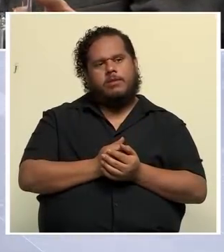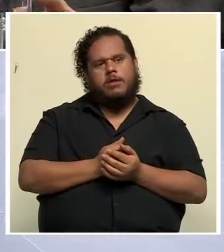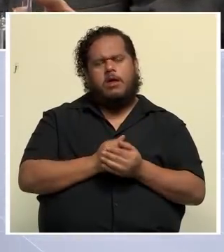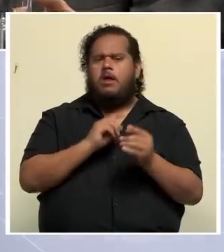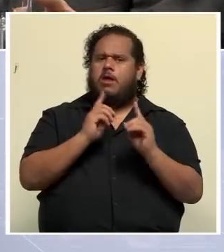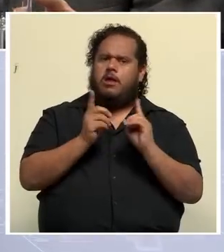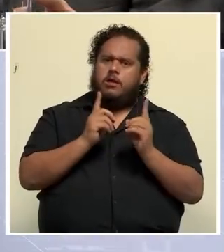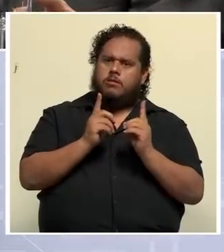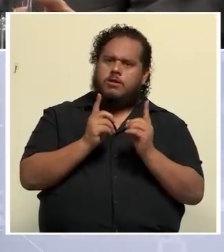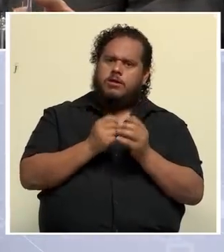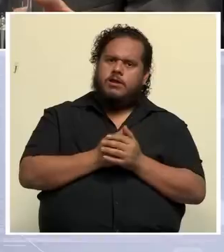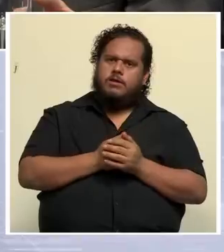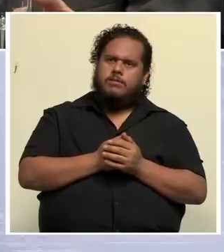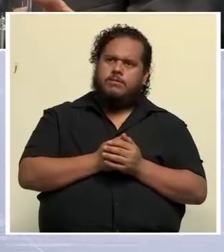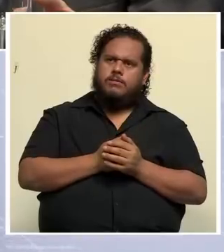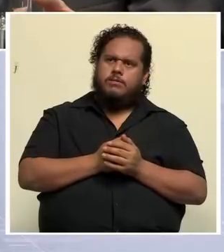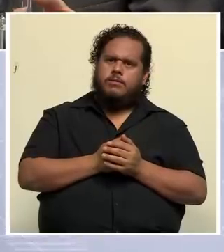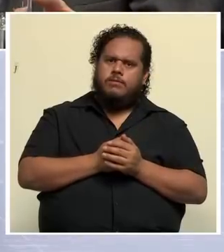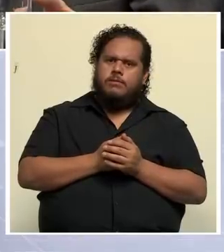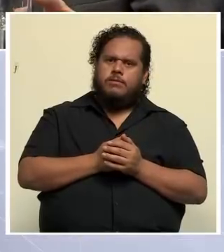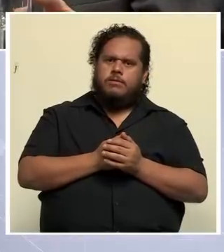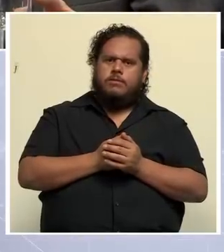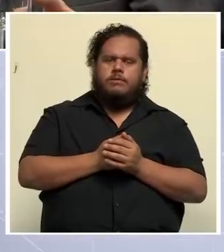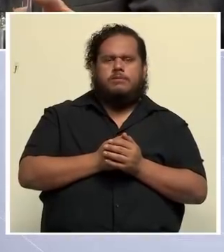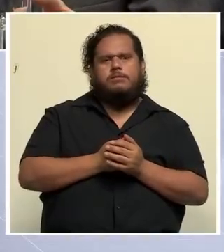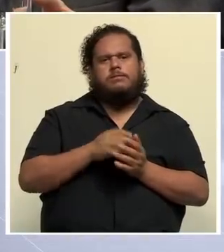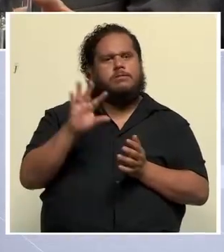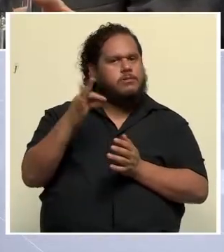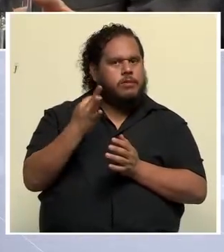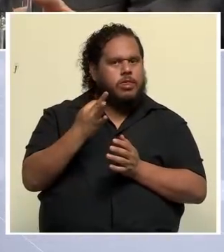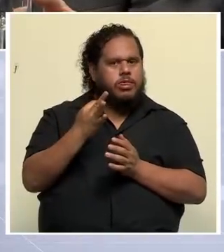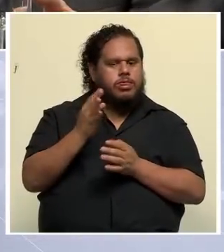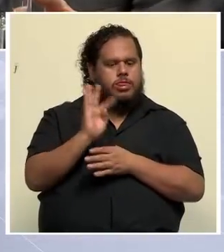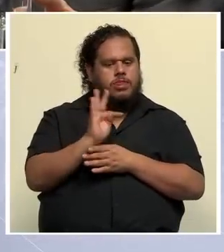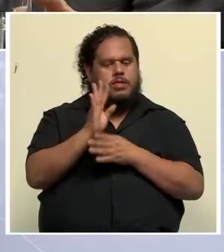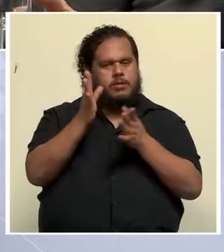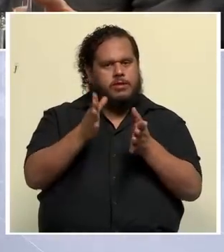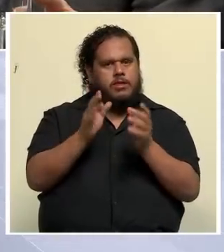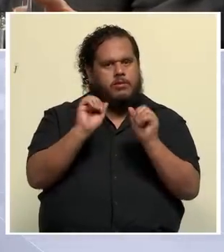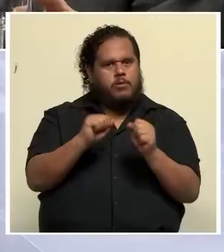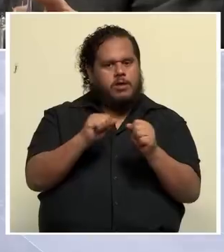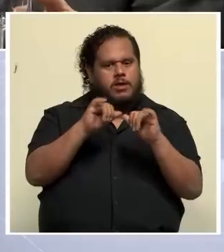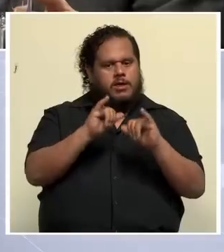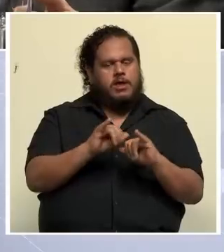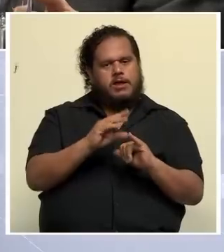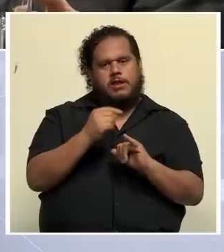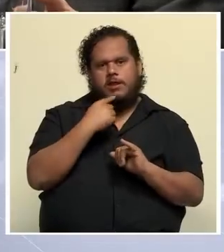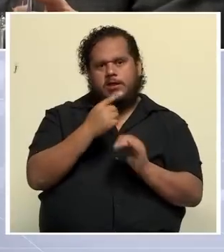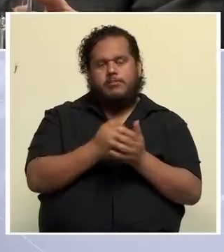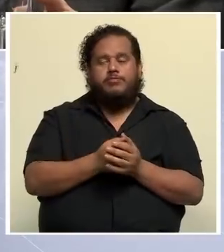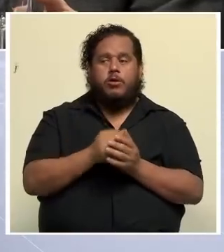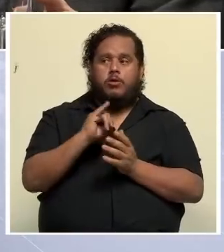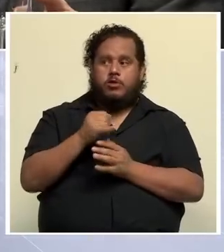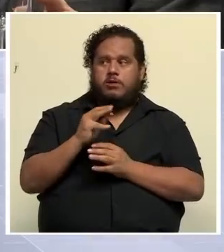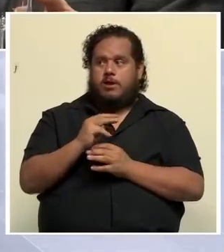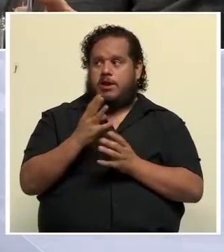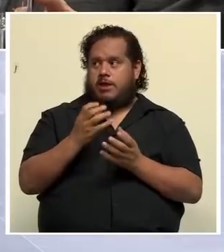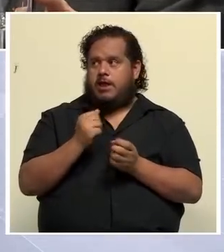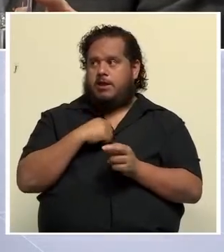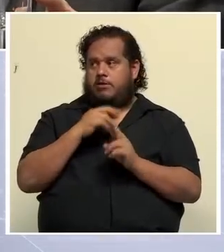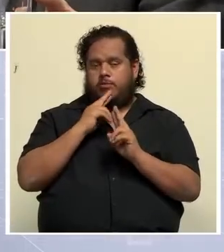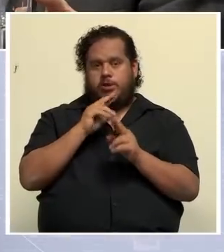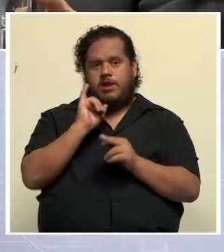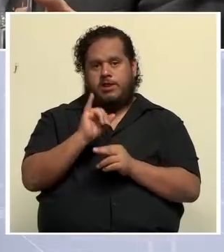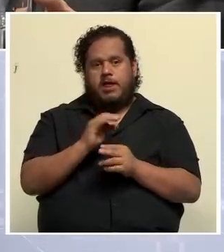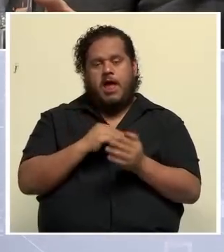¿cuál sería la forma con la que el televidente en este momento puede quedarse y decir, bueno, José María pretende responder así a la